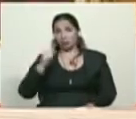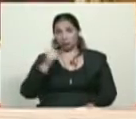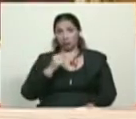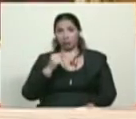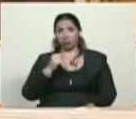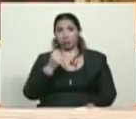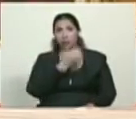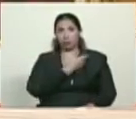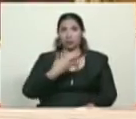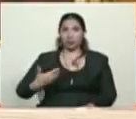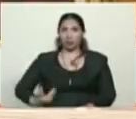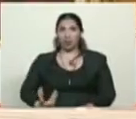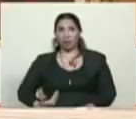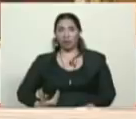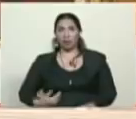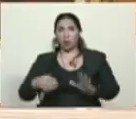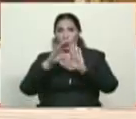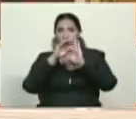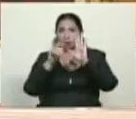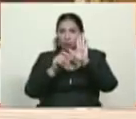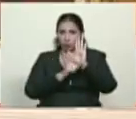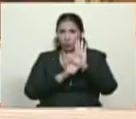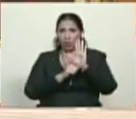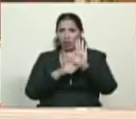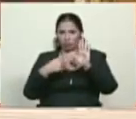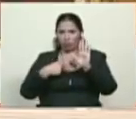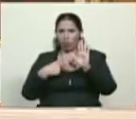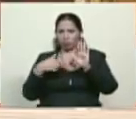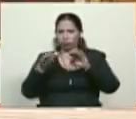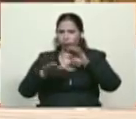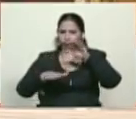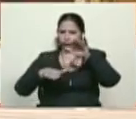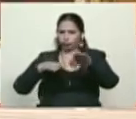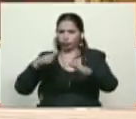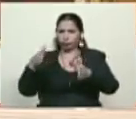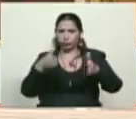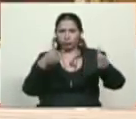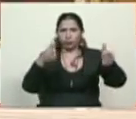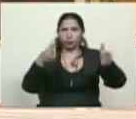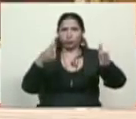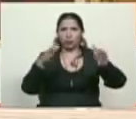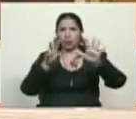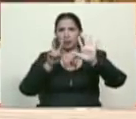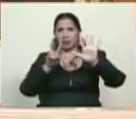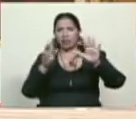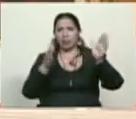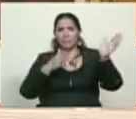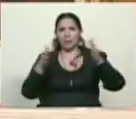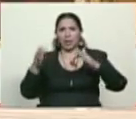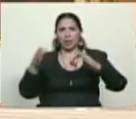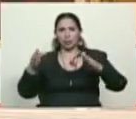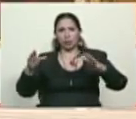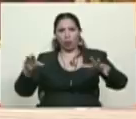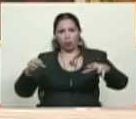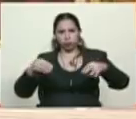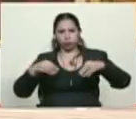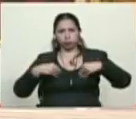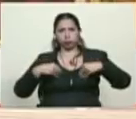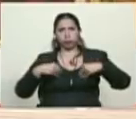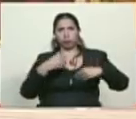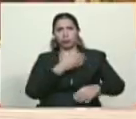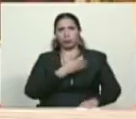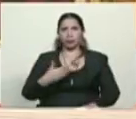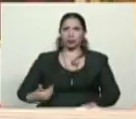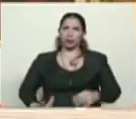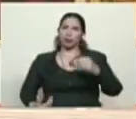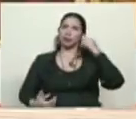interino constitucional. He pasado por ahí, por ese camino. El 7 de marzo, presidente encargado. El 7